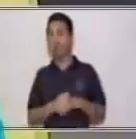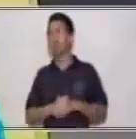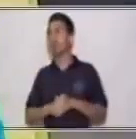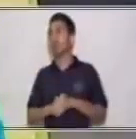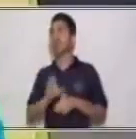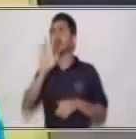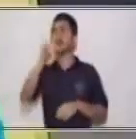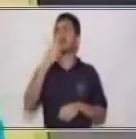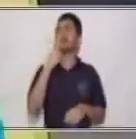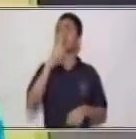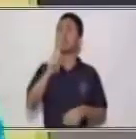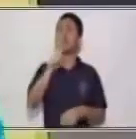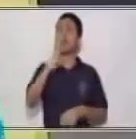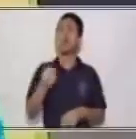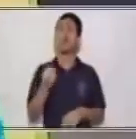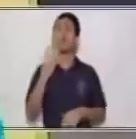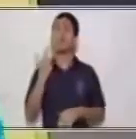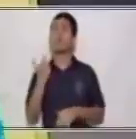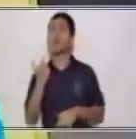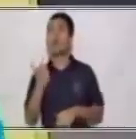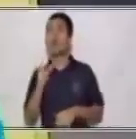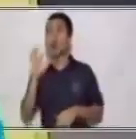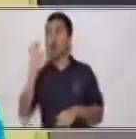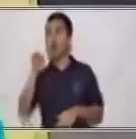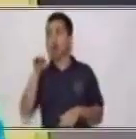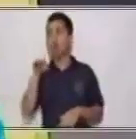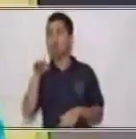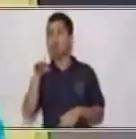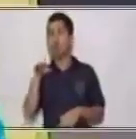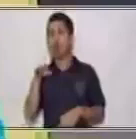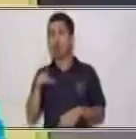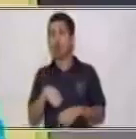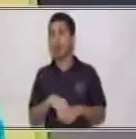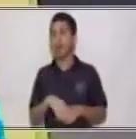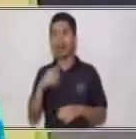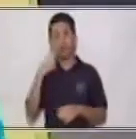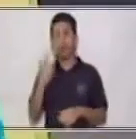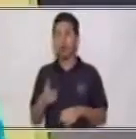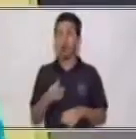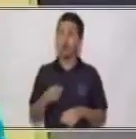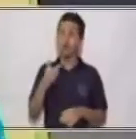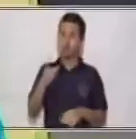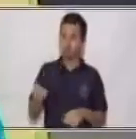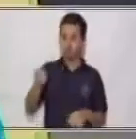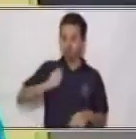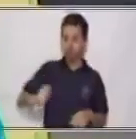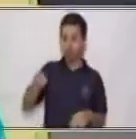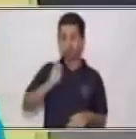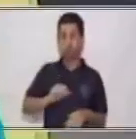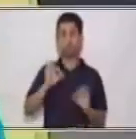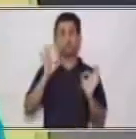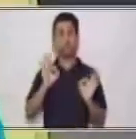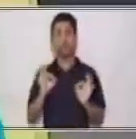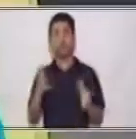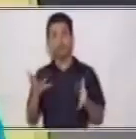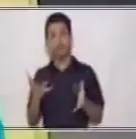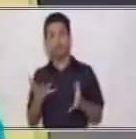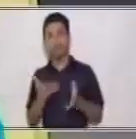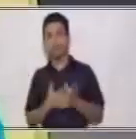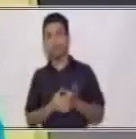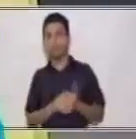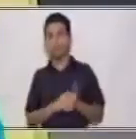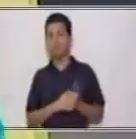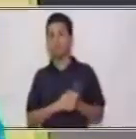dice cuánto vale la onza de manías, ellos miden 2 cucharadas de manías para poder pesar